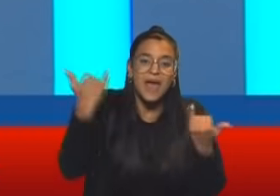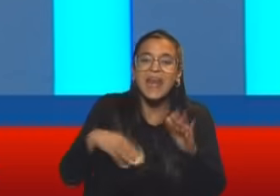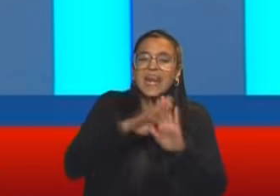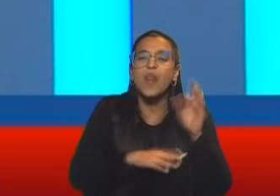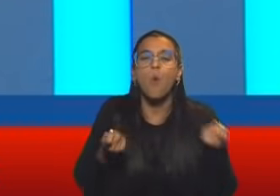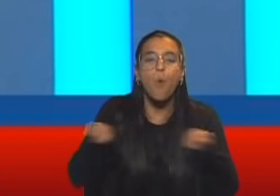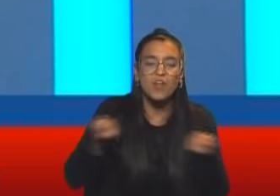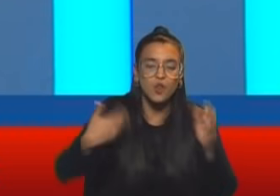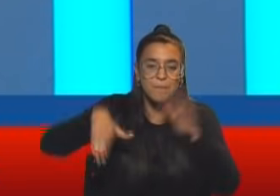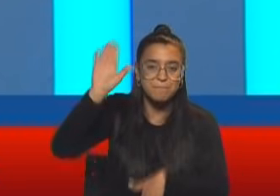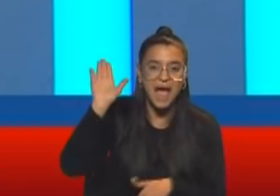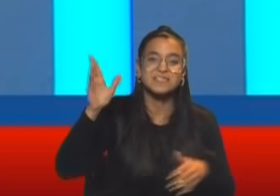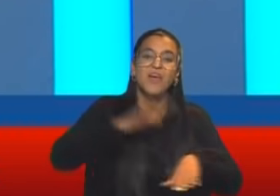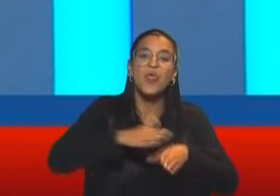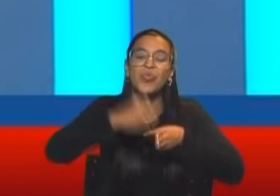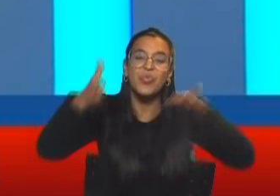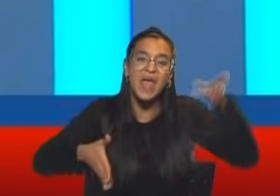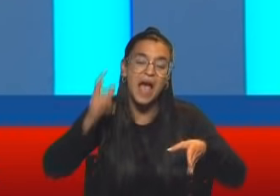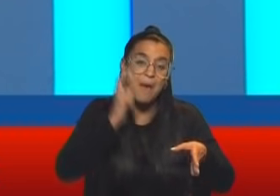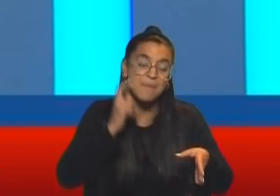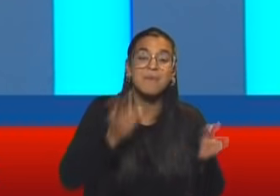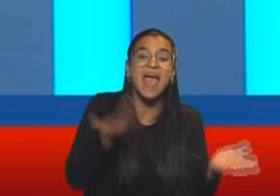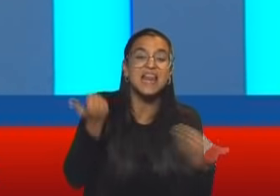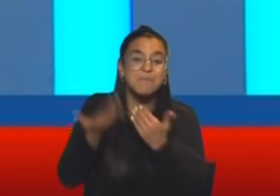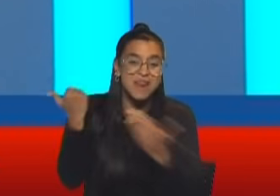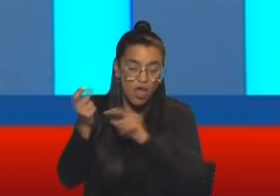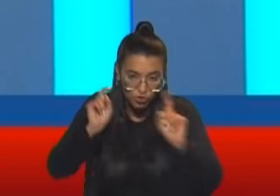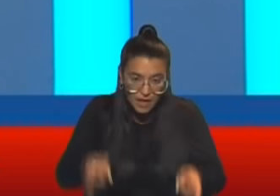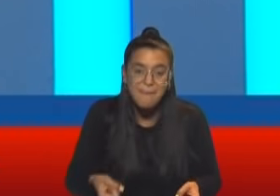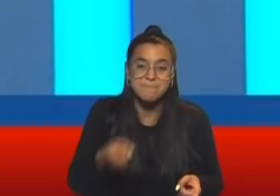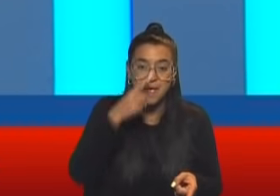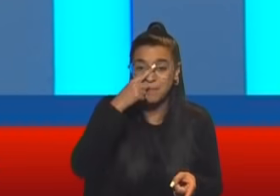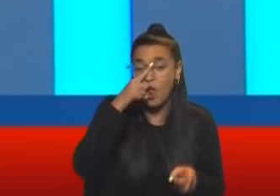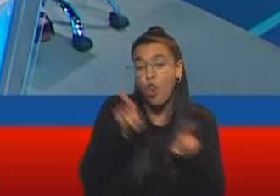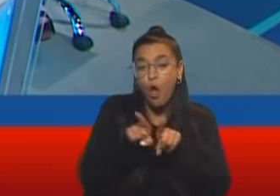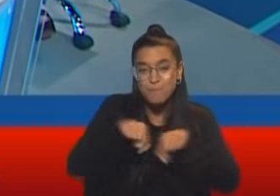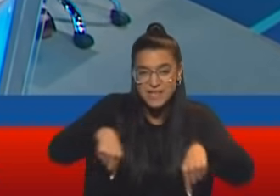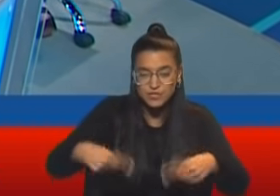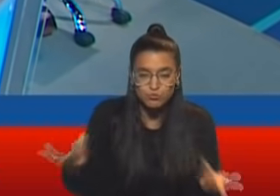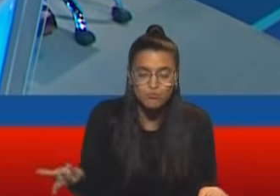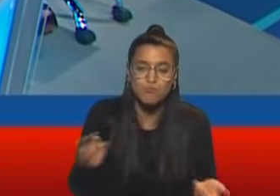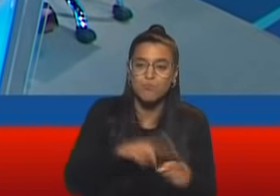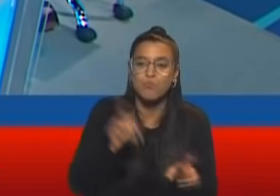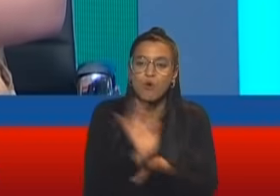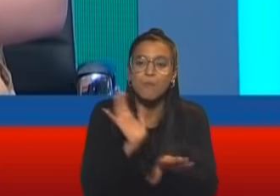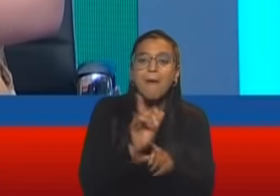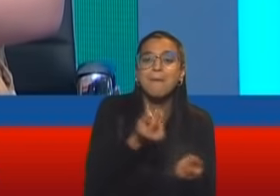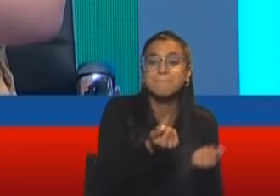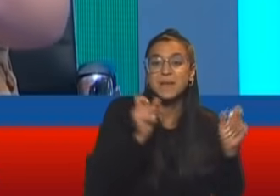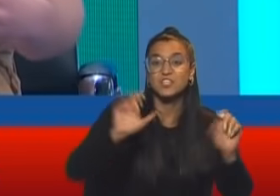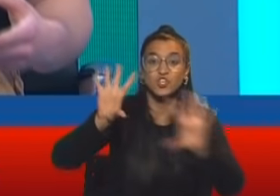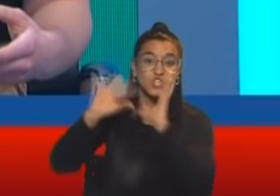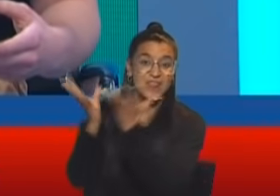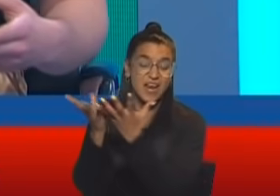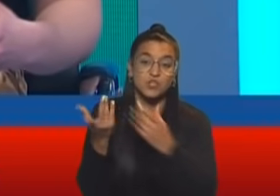regulatorios que durante la década de Menem también fueron eliminados y por supuesto que impacta Pasó lo mismo, claro. impedir este desacople entre los precios